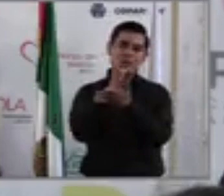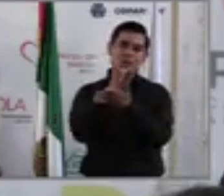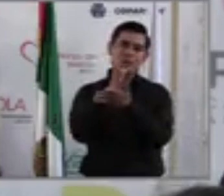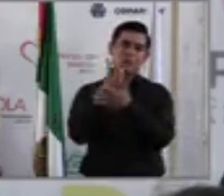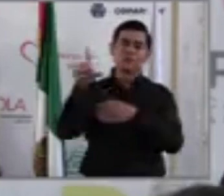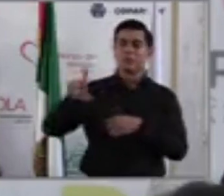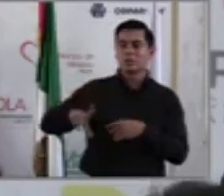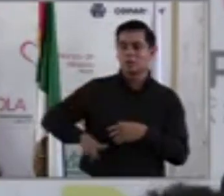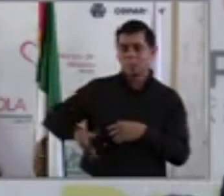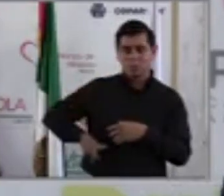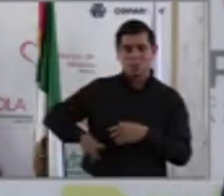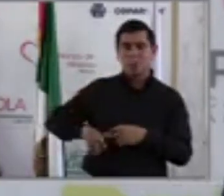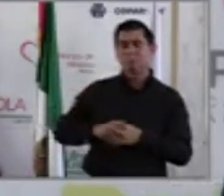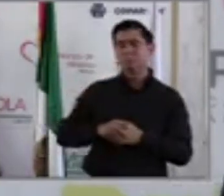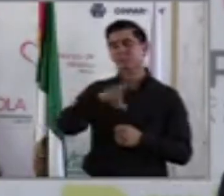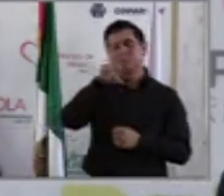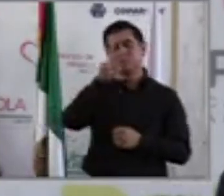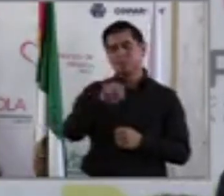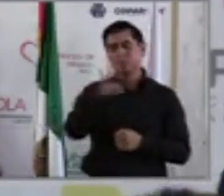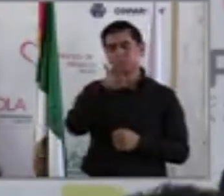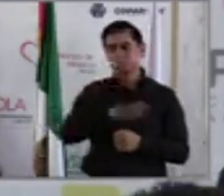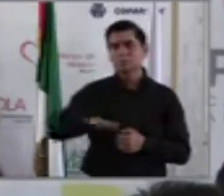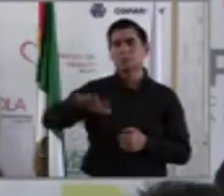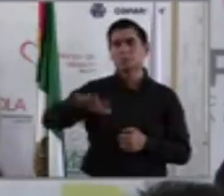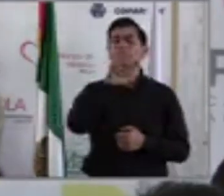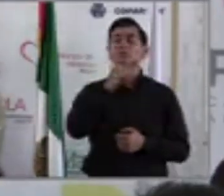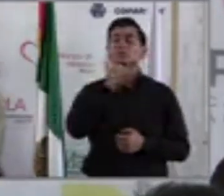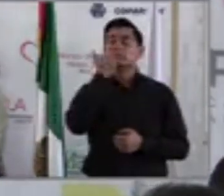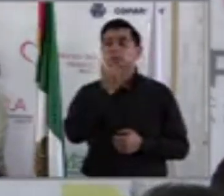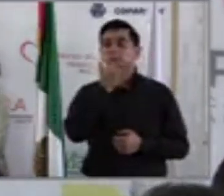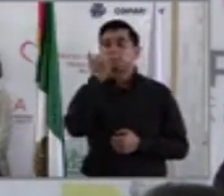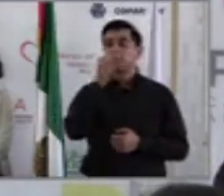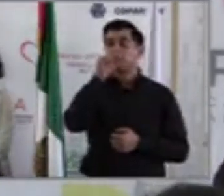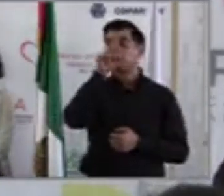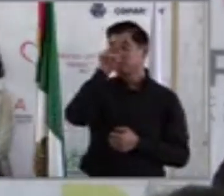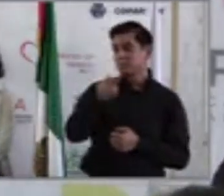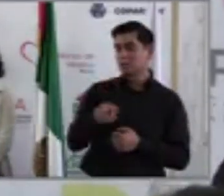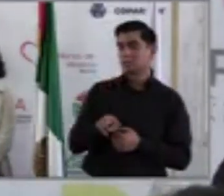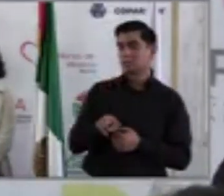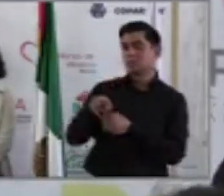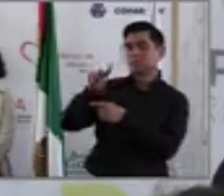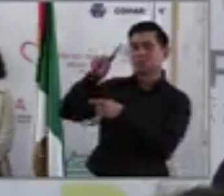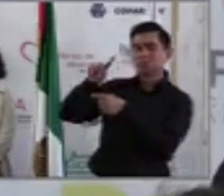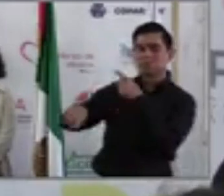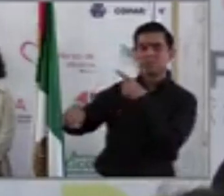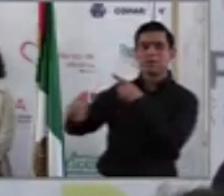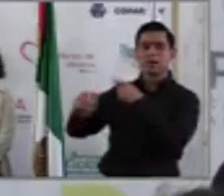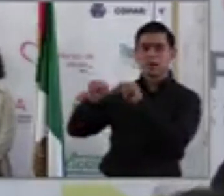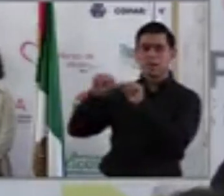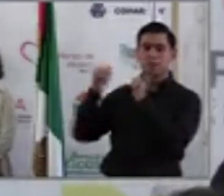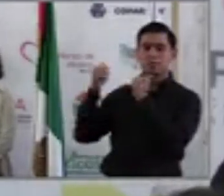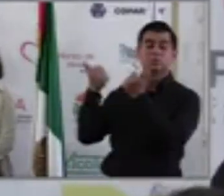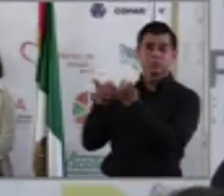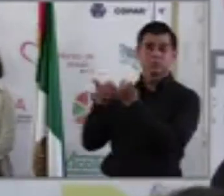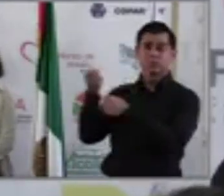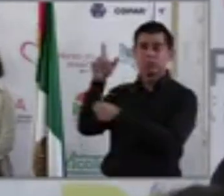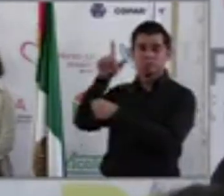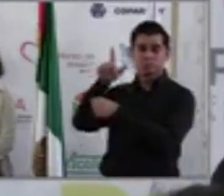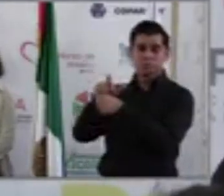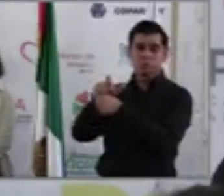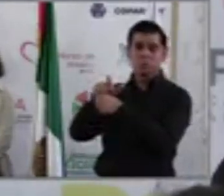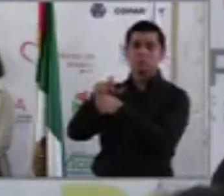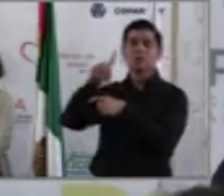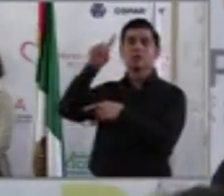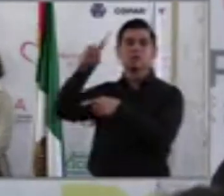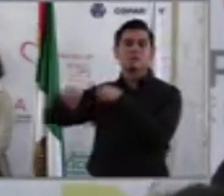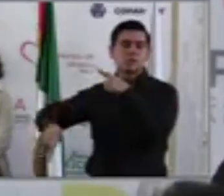del gobierno. Nos estamos equivocando haciendo un lado a la sociedad civil, haciendo un lado a las